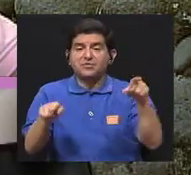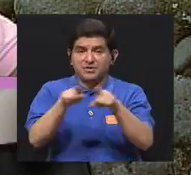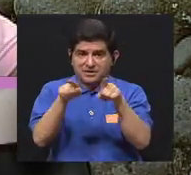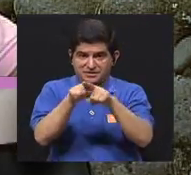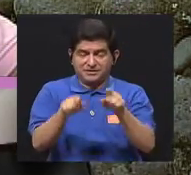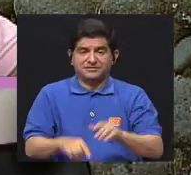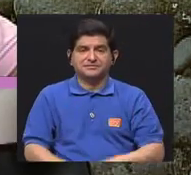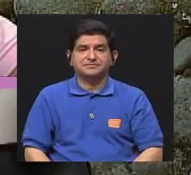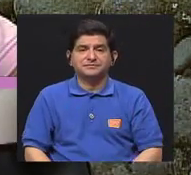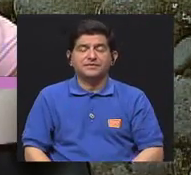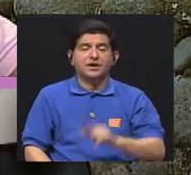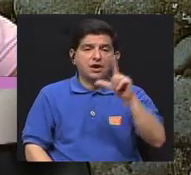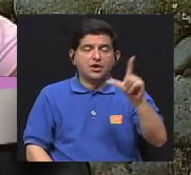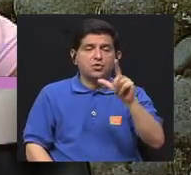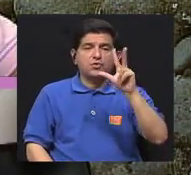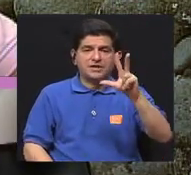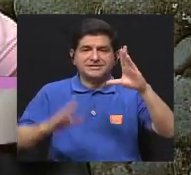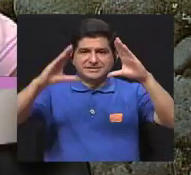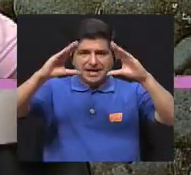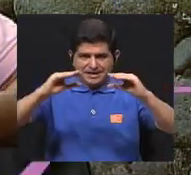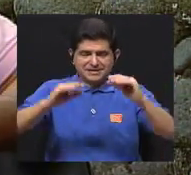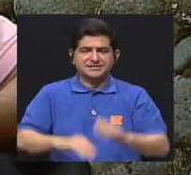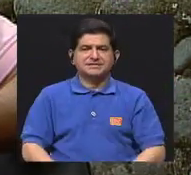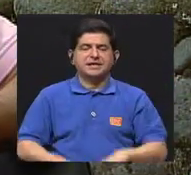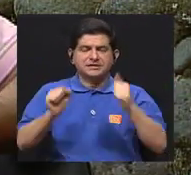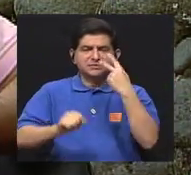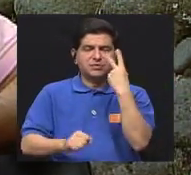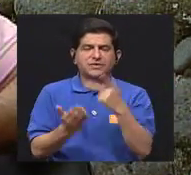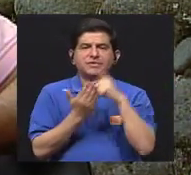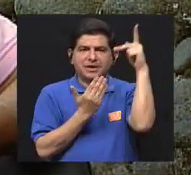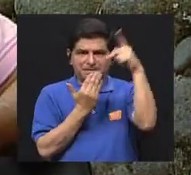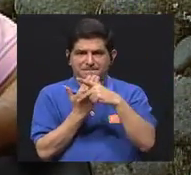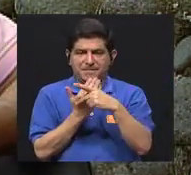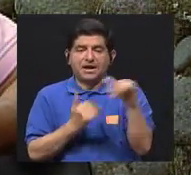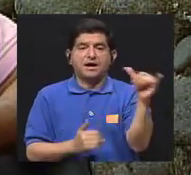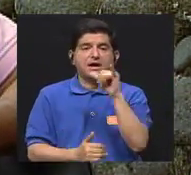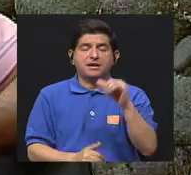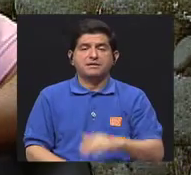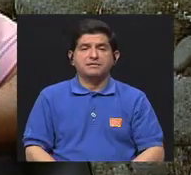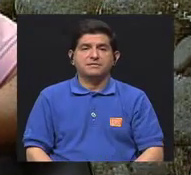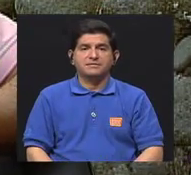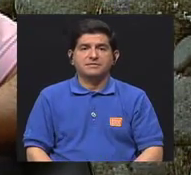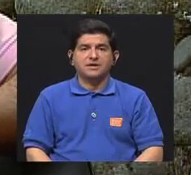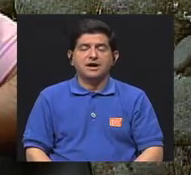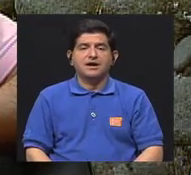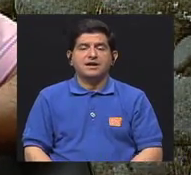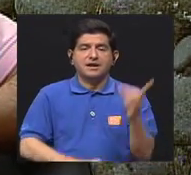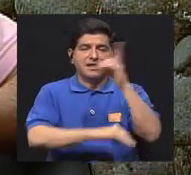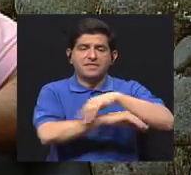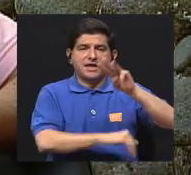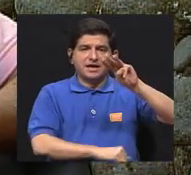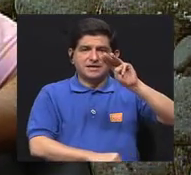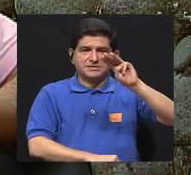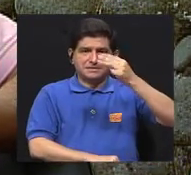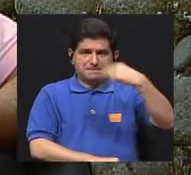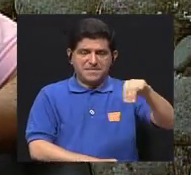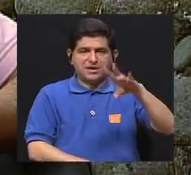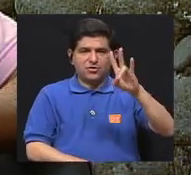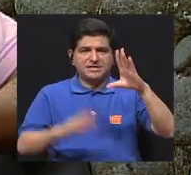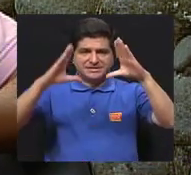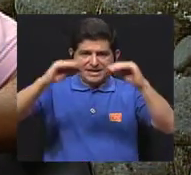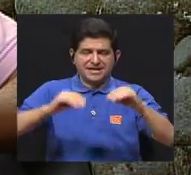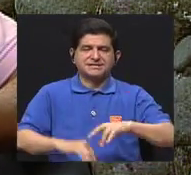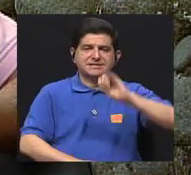además los lunes a las 3 de la tarde nos pueden ver, así como los días miércoles a las 7 de la